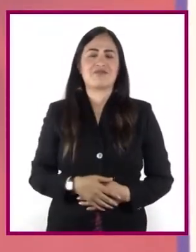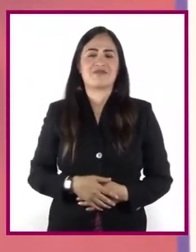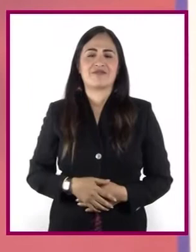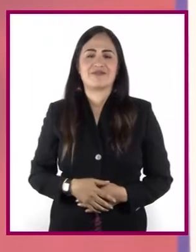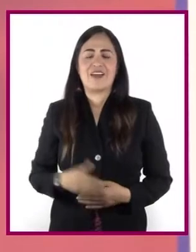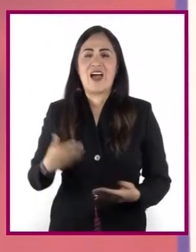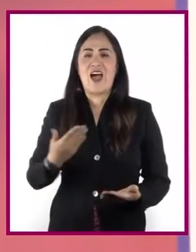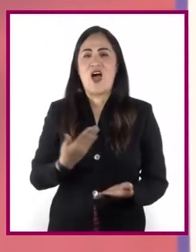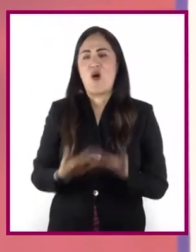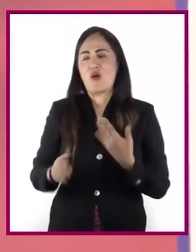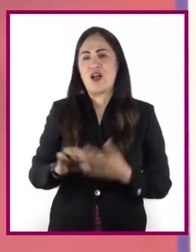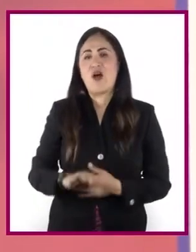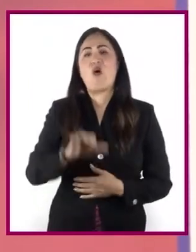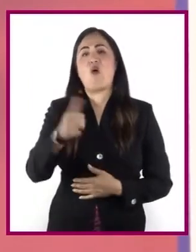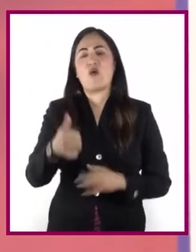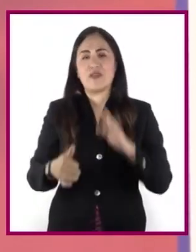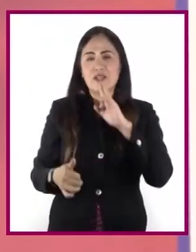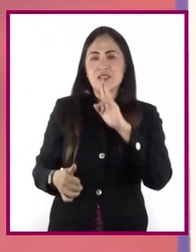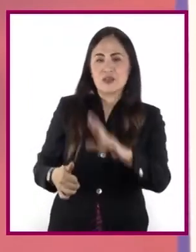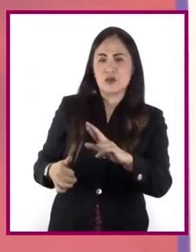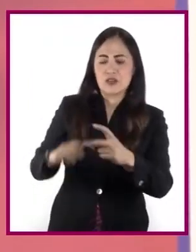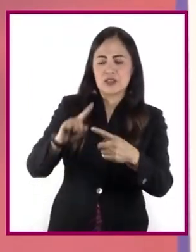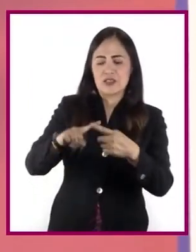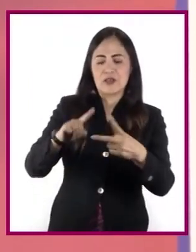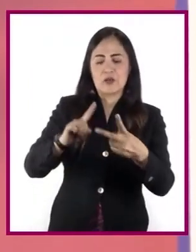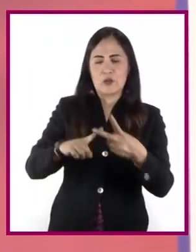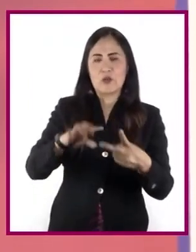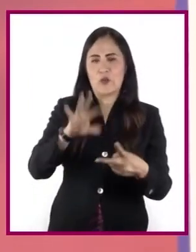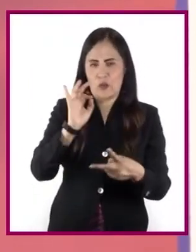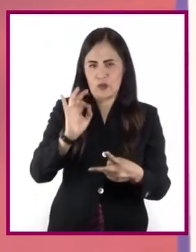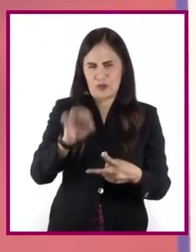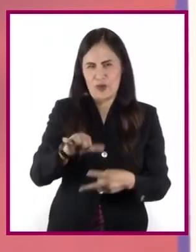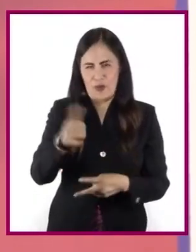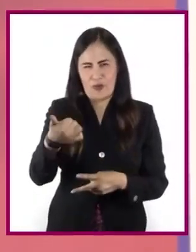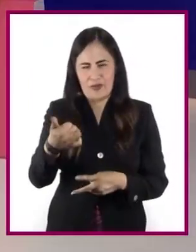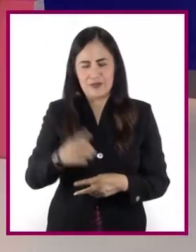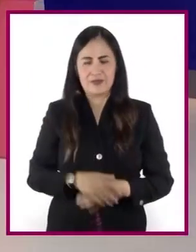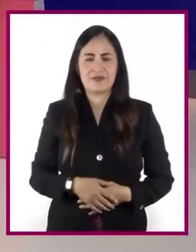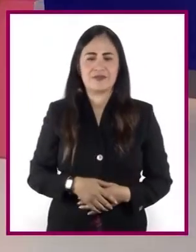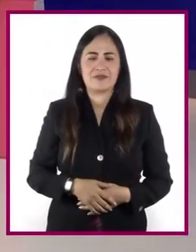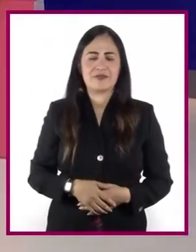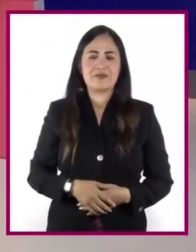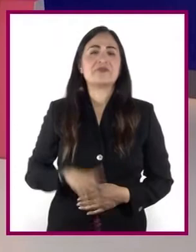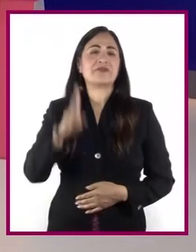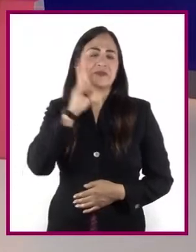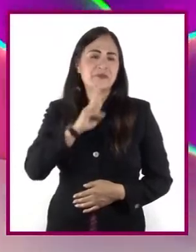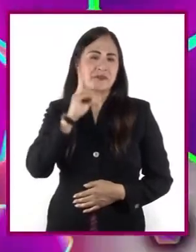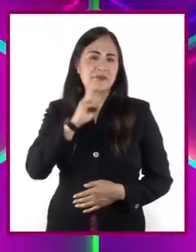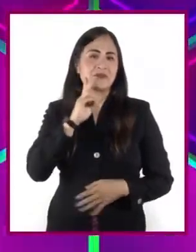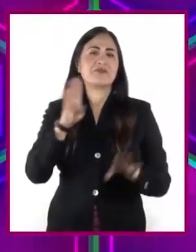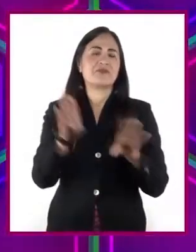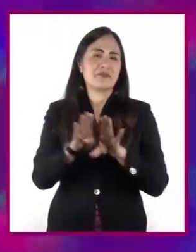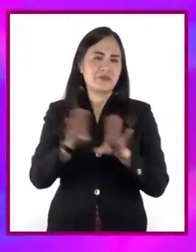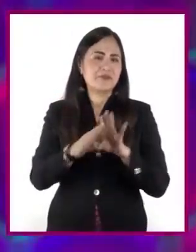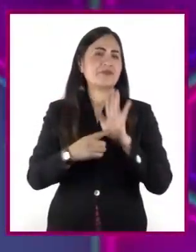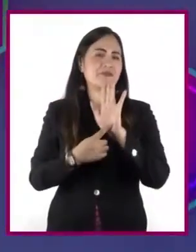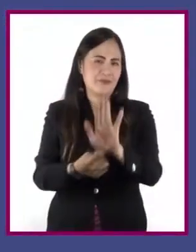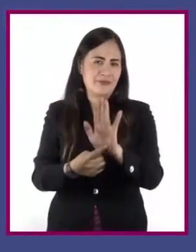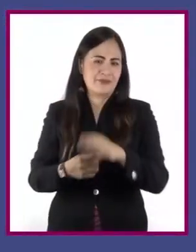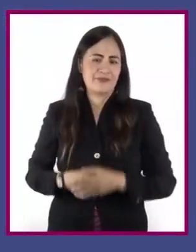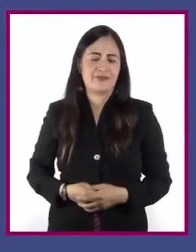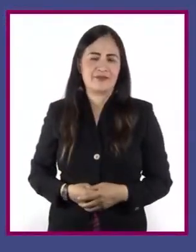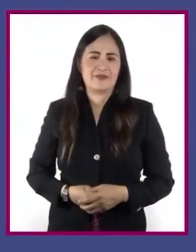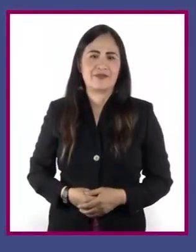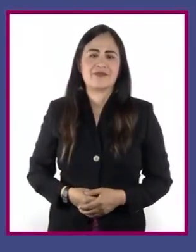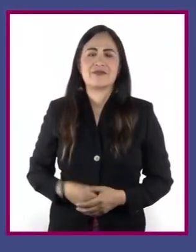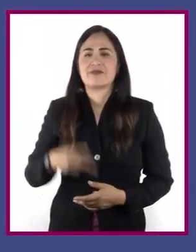utilicemos otras respuestas, al menos 2, para ver cómo podría verse nuestro borrador. Aquí observamos